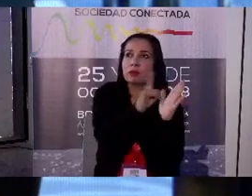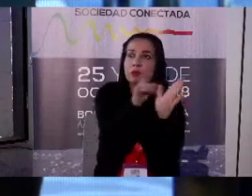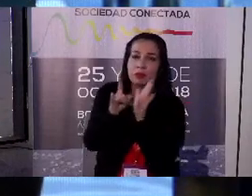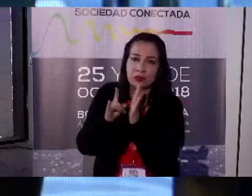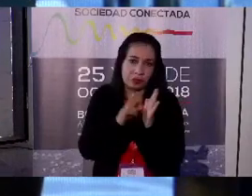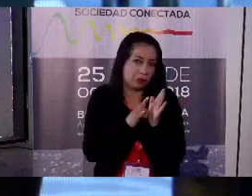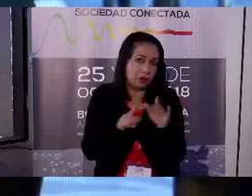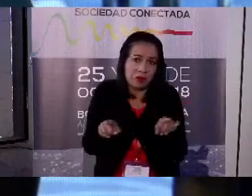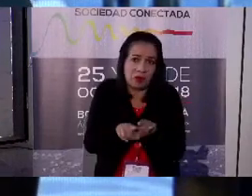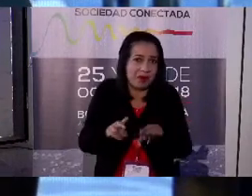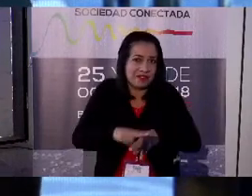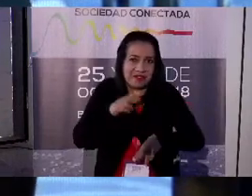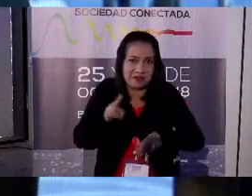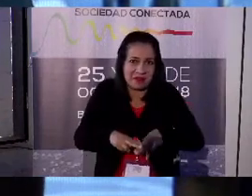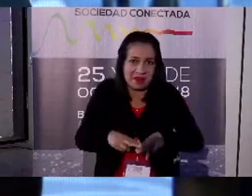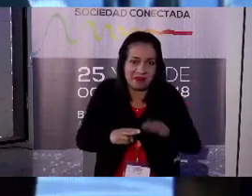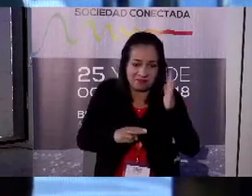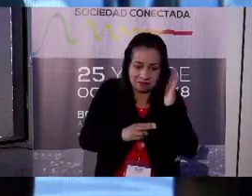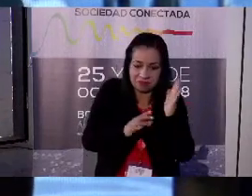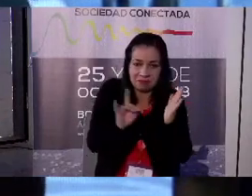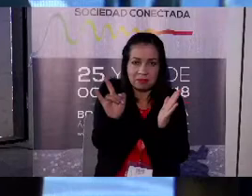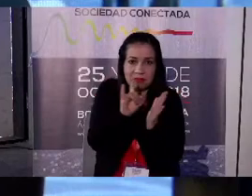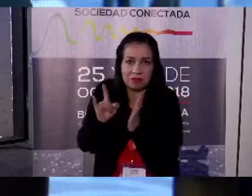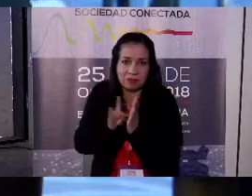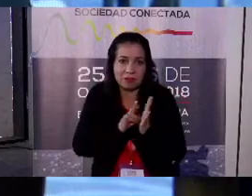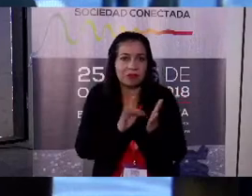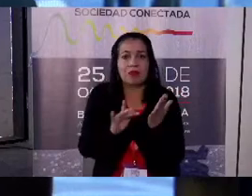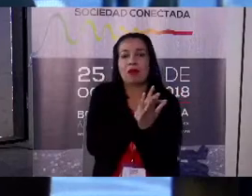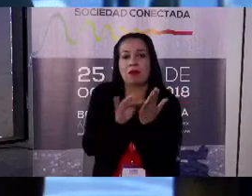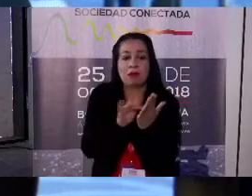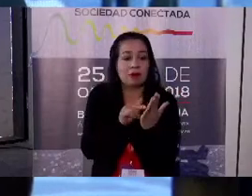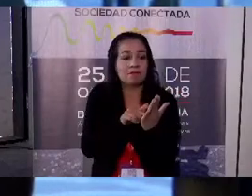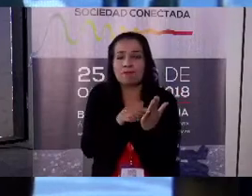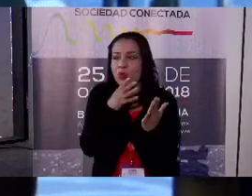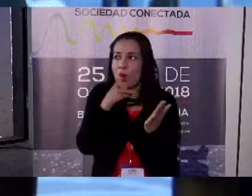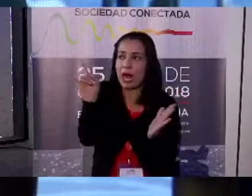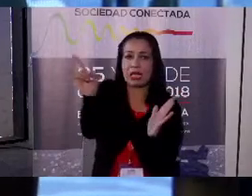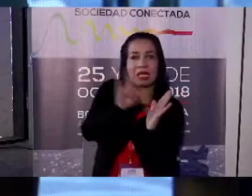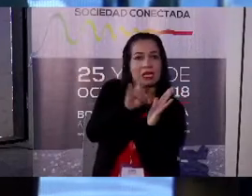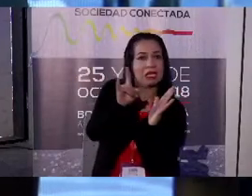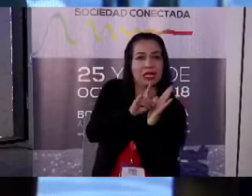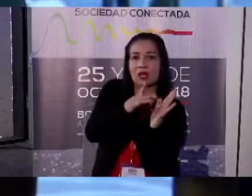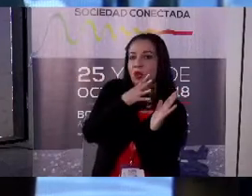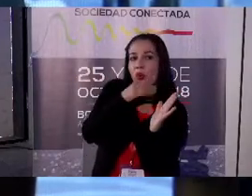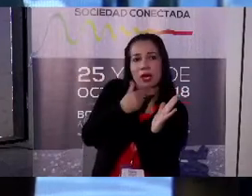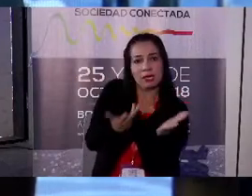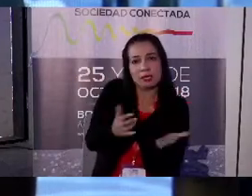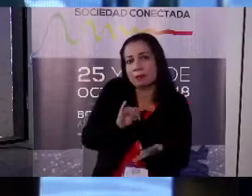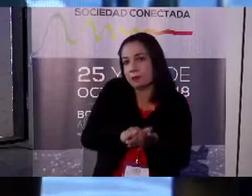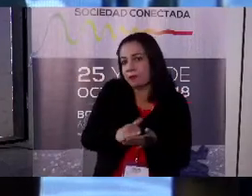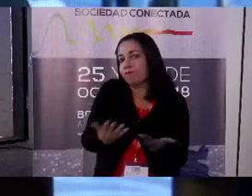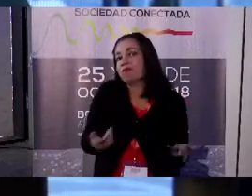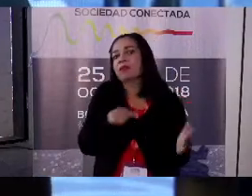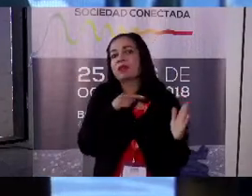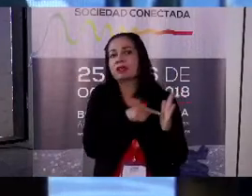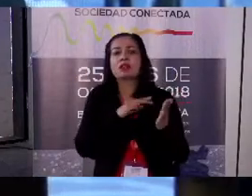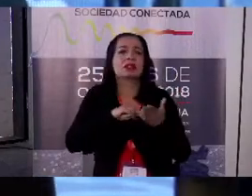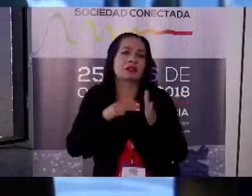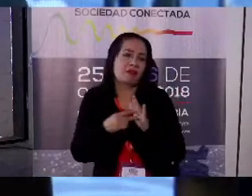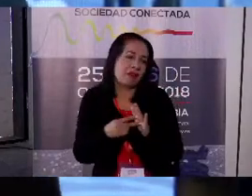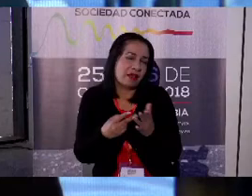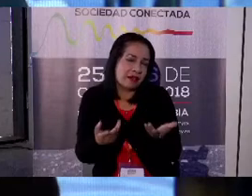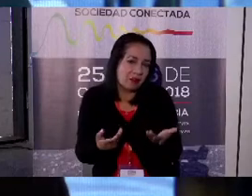como como cualquier otro De hecho como les decía tenían smartphones desconectados este y pues eso eso implica que